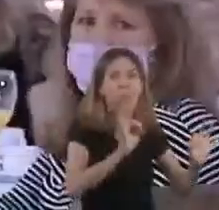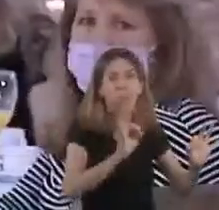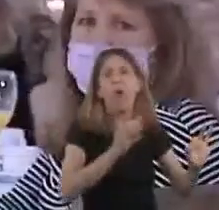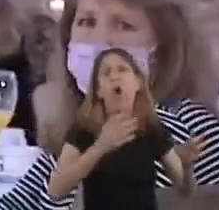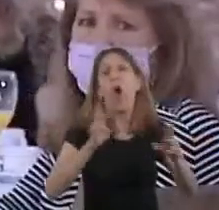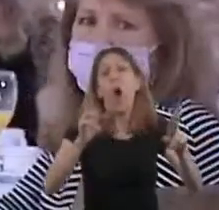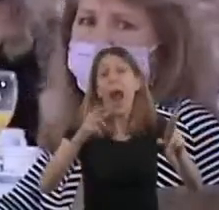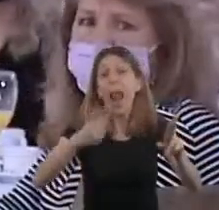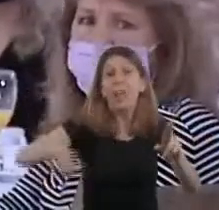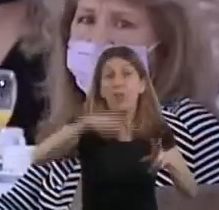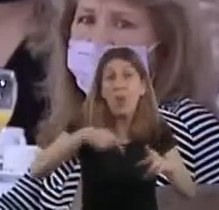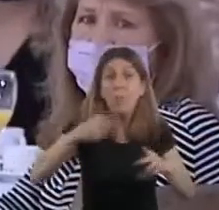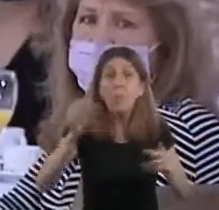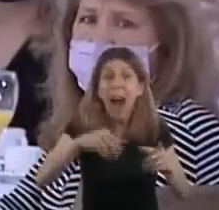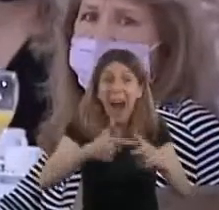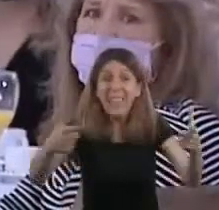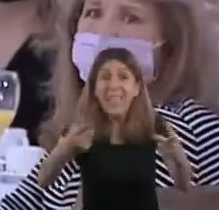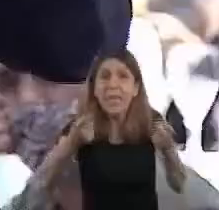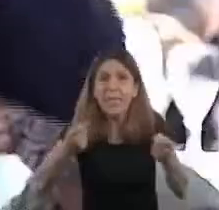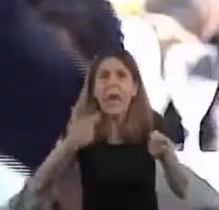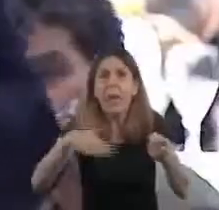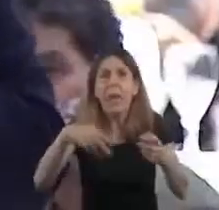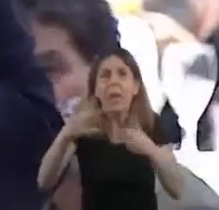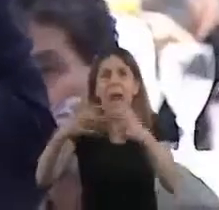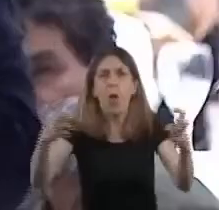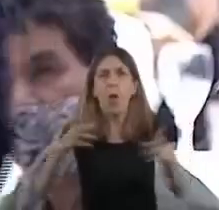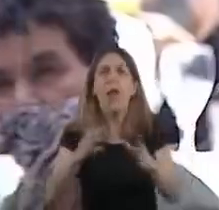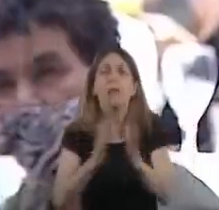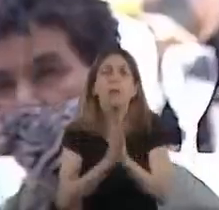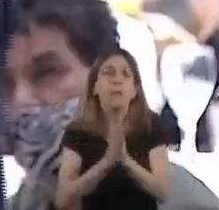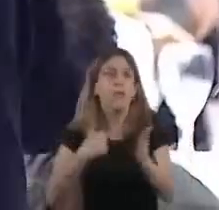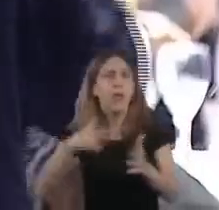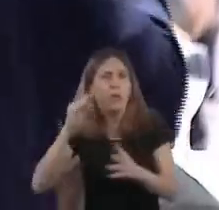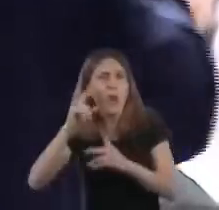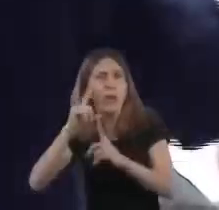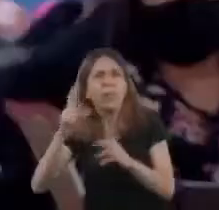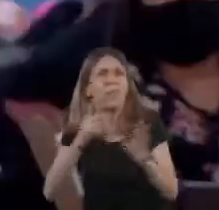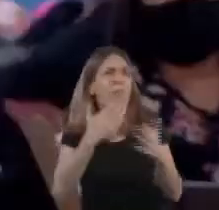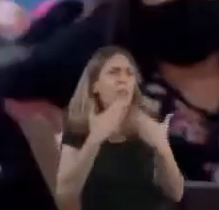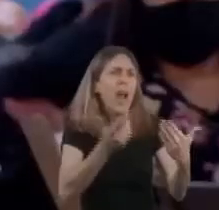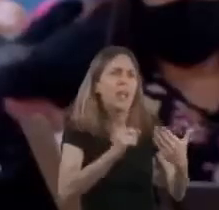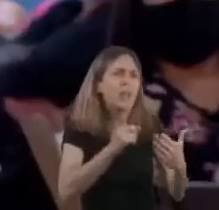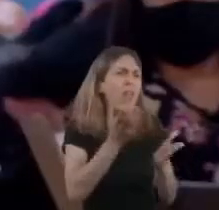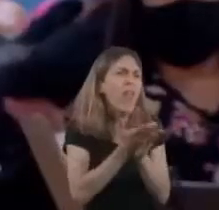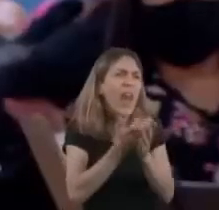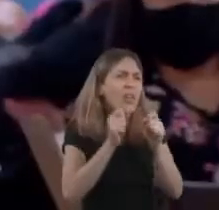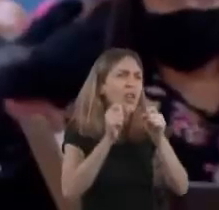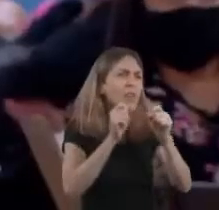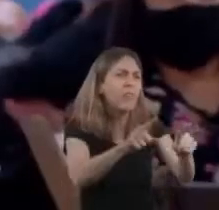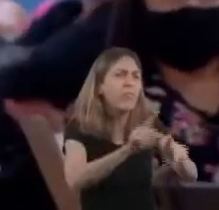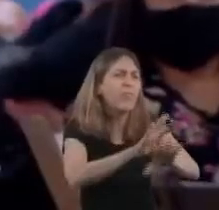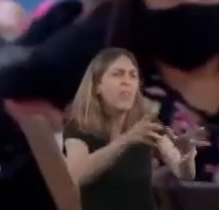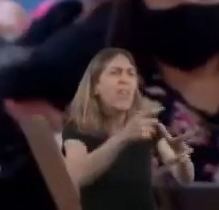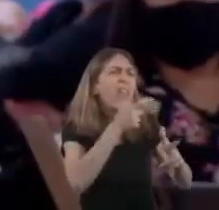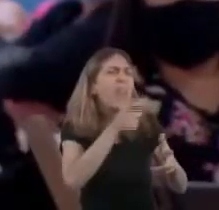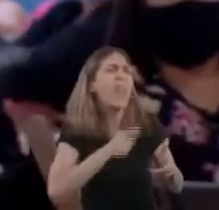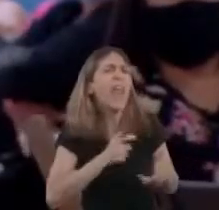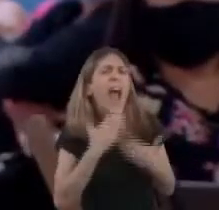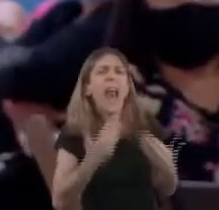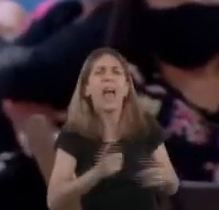acceder rápidamente. No, escuchaba con atención que me contaban, no, nada que agradecer, es el derecho que tienen, no me deben nada,